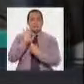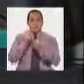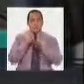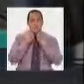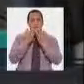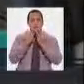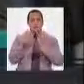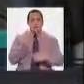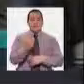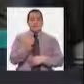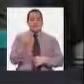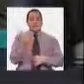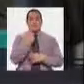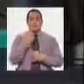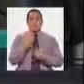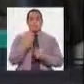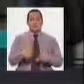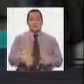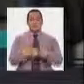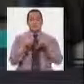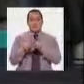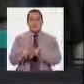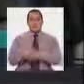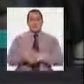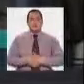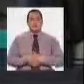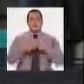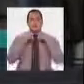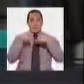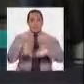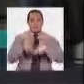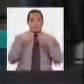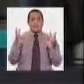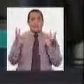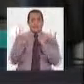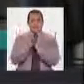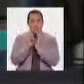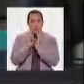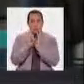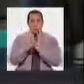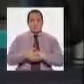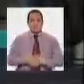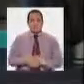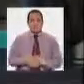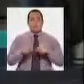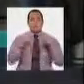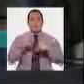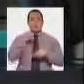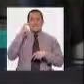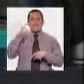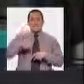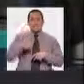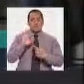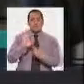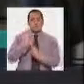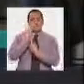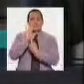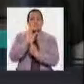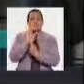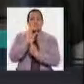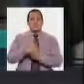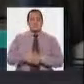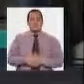público. Es más, esta reunión fue motivo de una